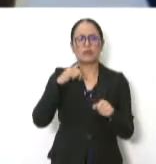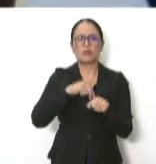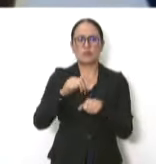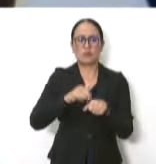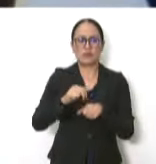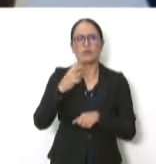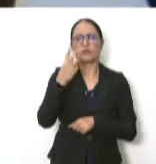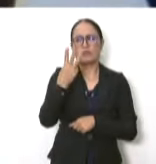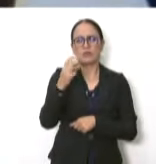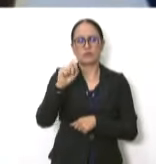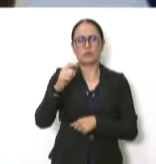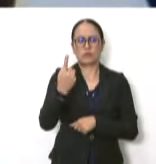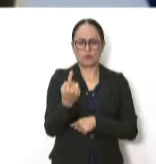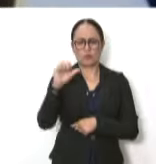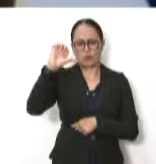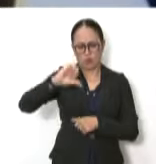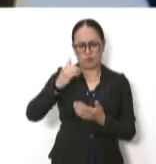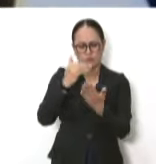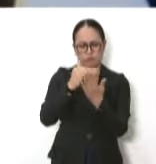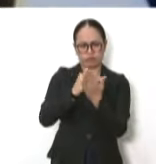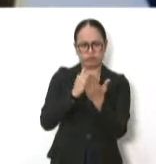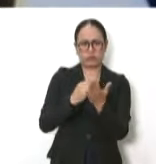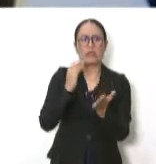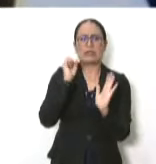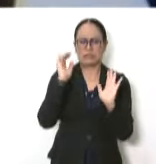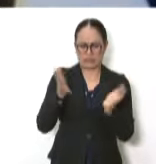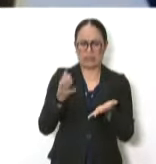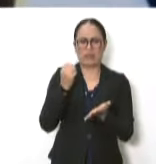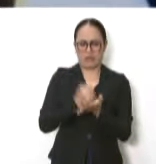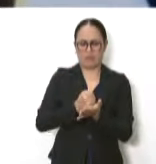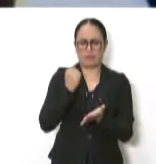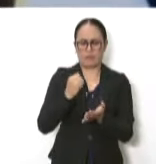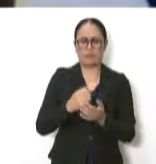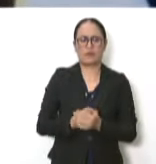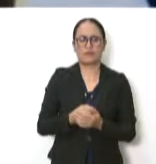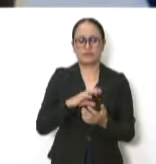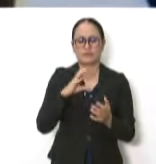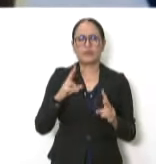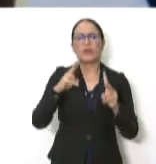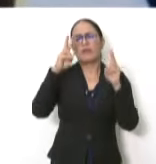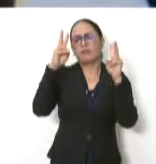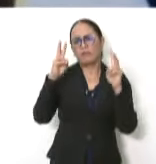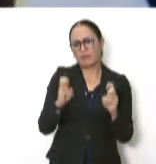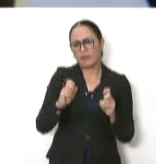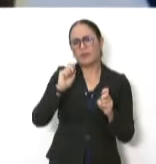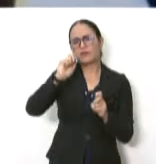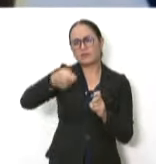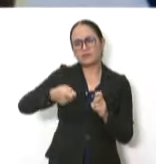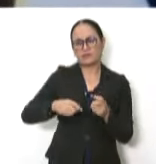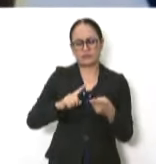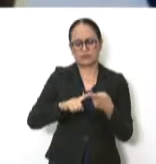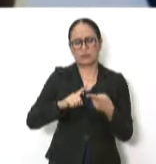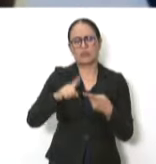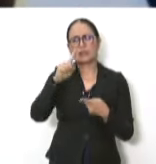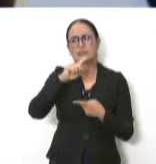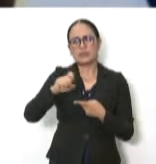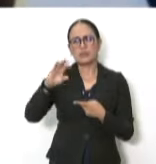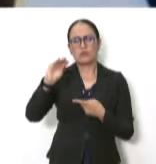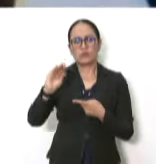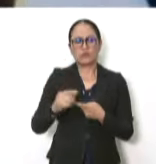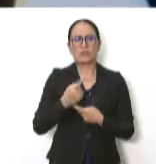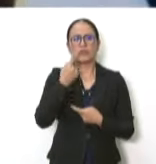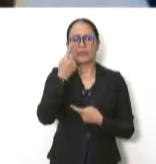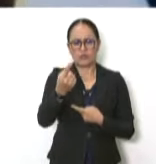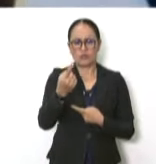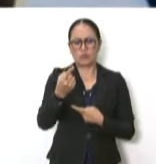numeral 3.1 del orden del día aprobado para esta sesión. Entre los asuntos propuestos se tienen 191